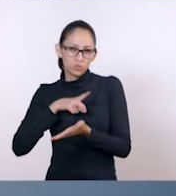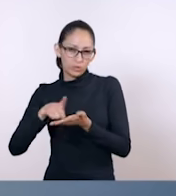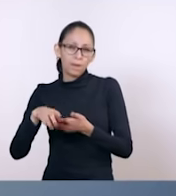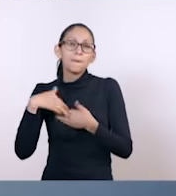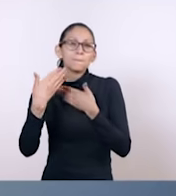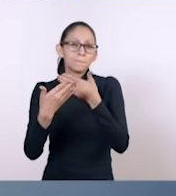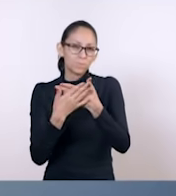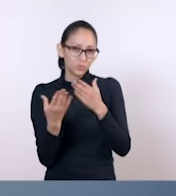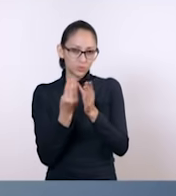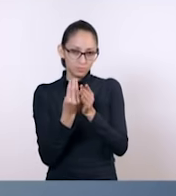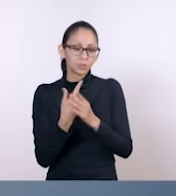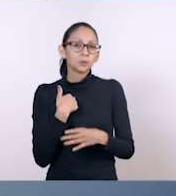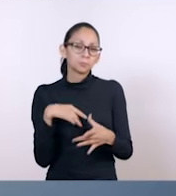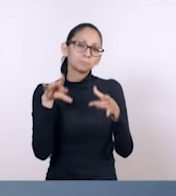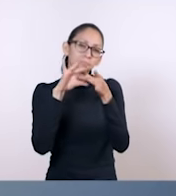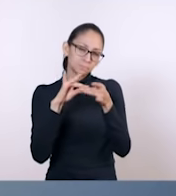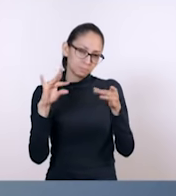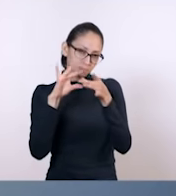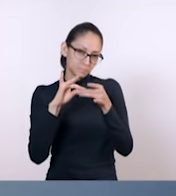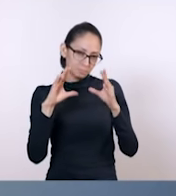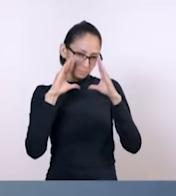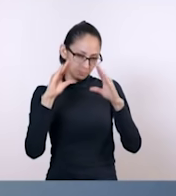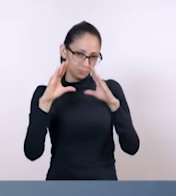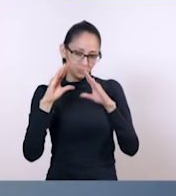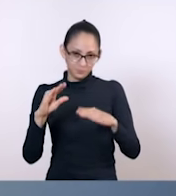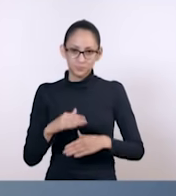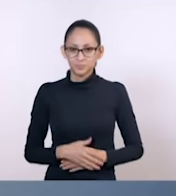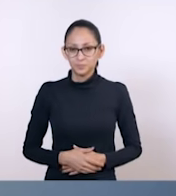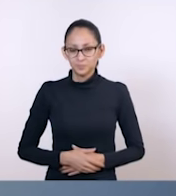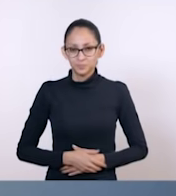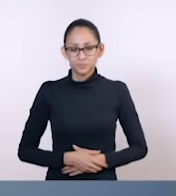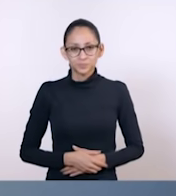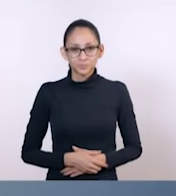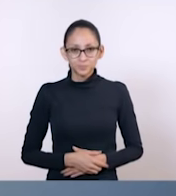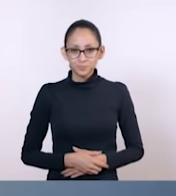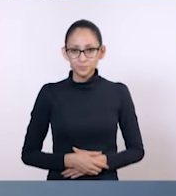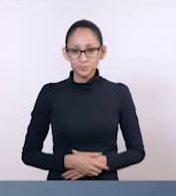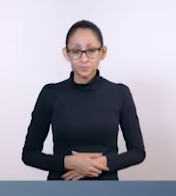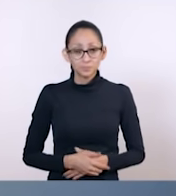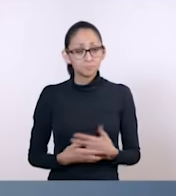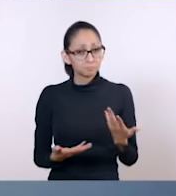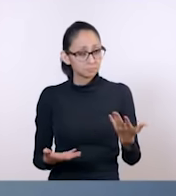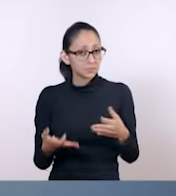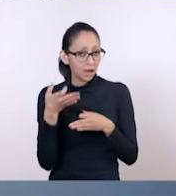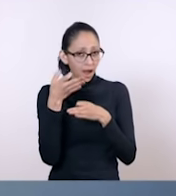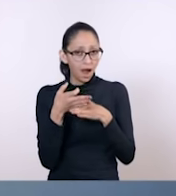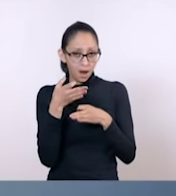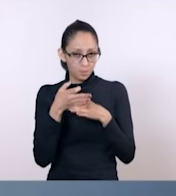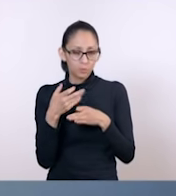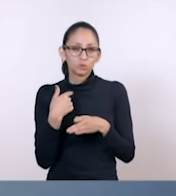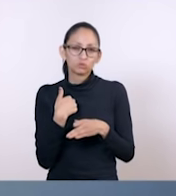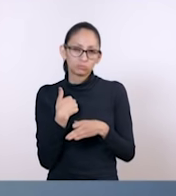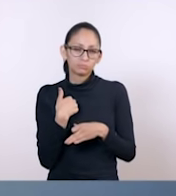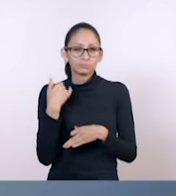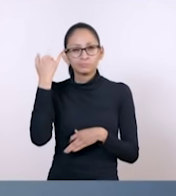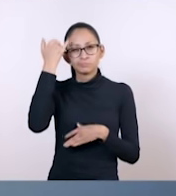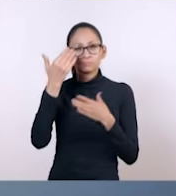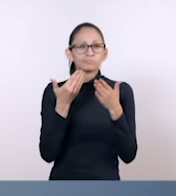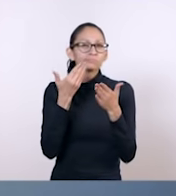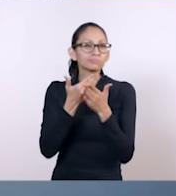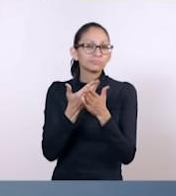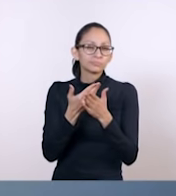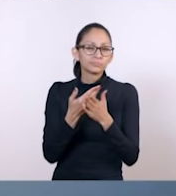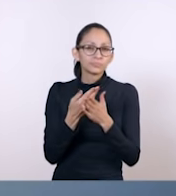aprendiendo en otras clases de formación cívica y ética y en el espacio de cívica y ética en diálogo. Y por ahora les propongo que